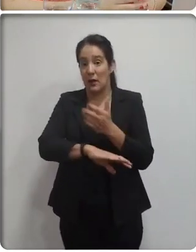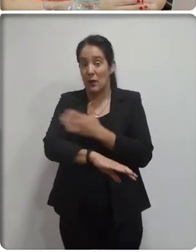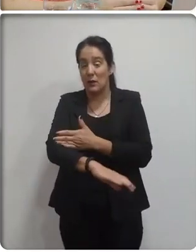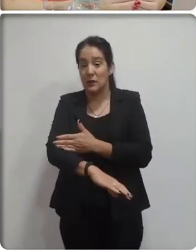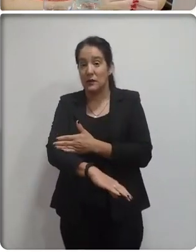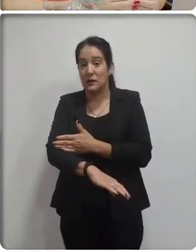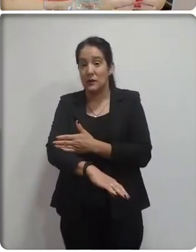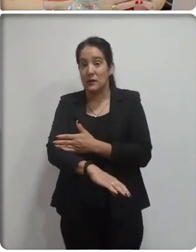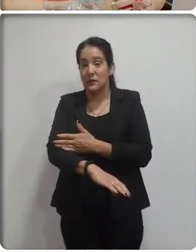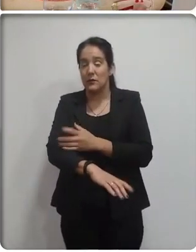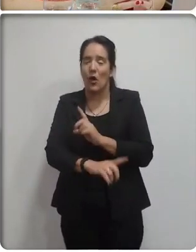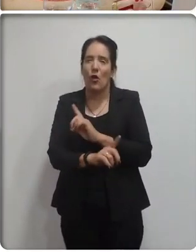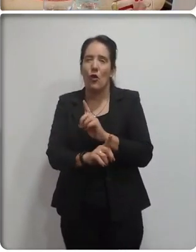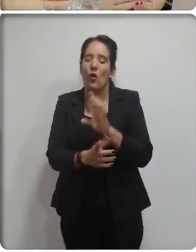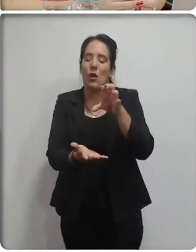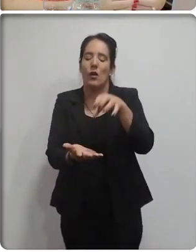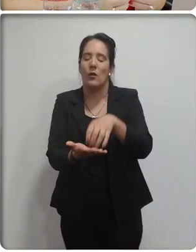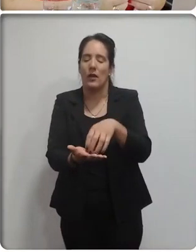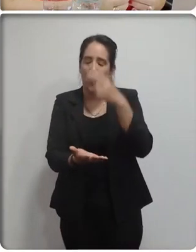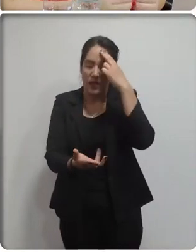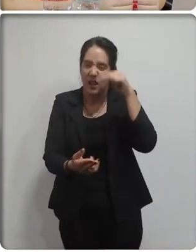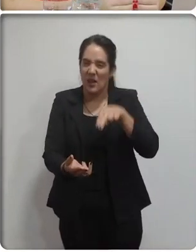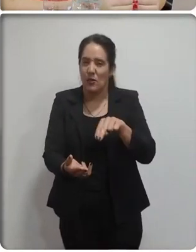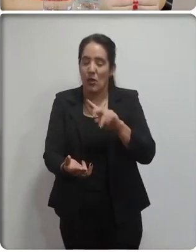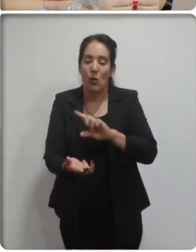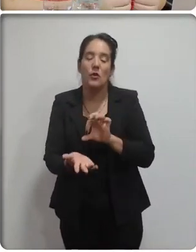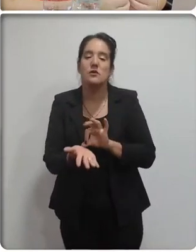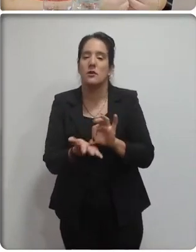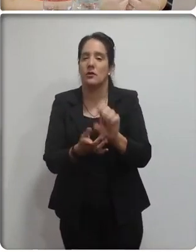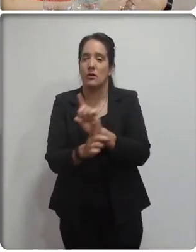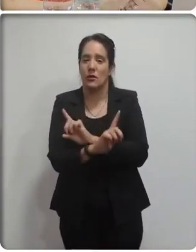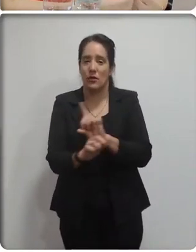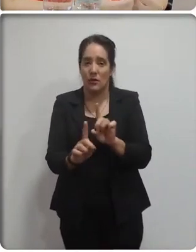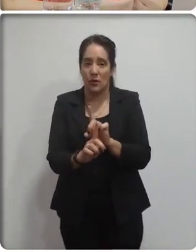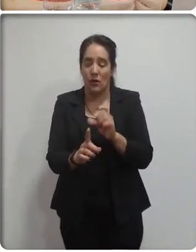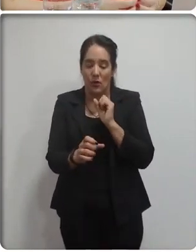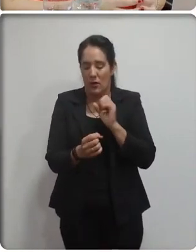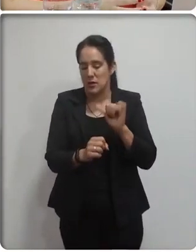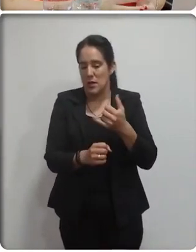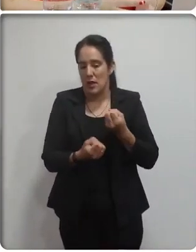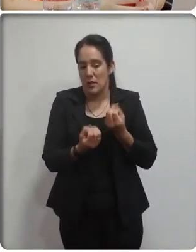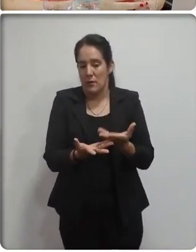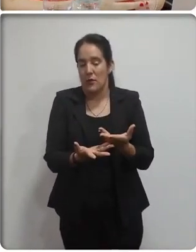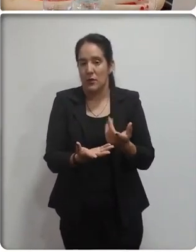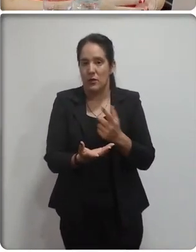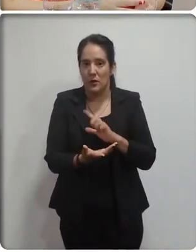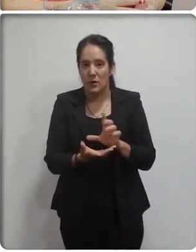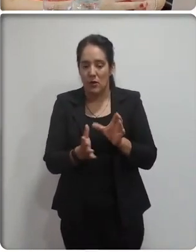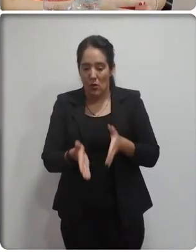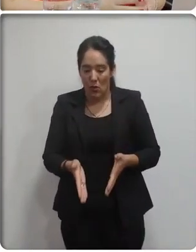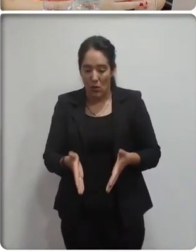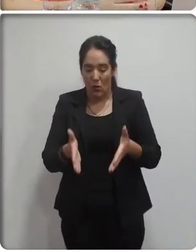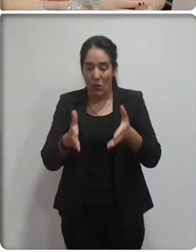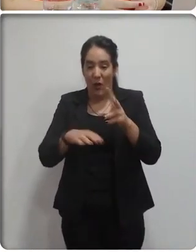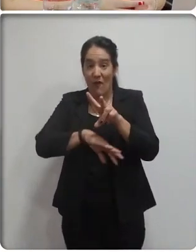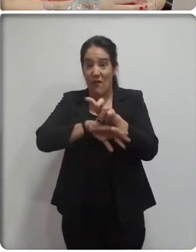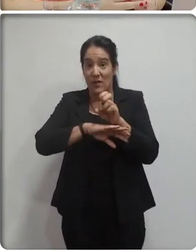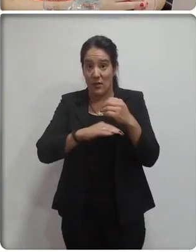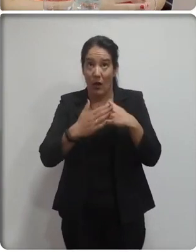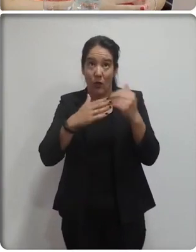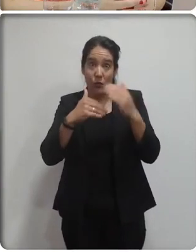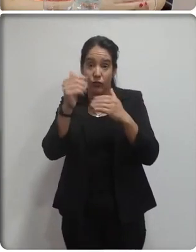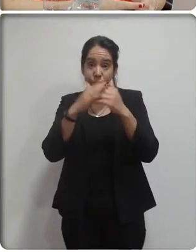que no la unidad de internación como servicio ni lo que allí se brinda, sino la planta física hoy por